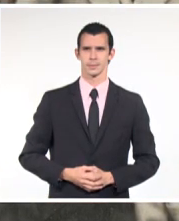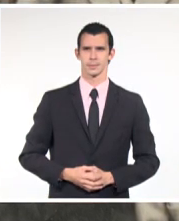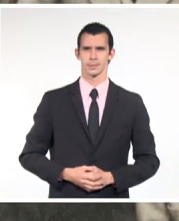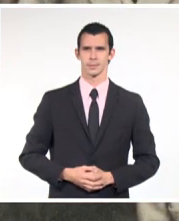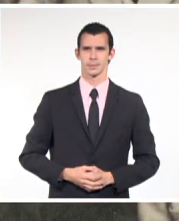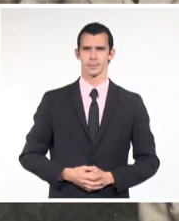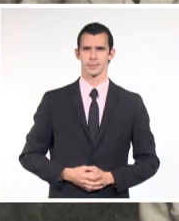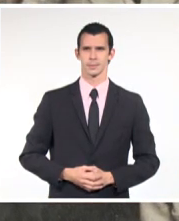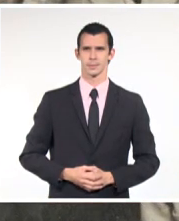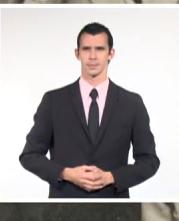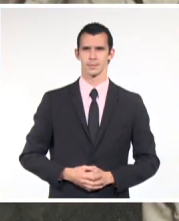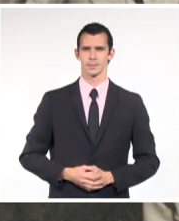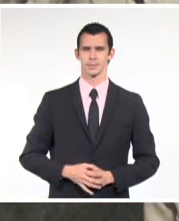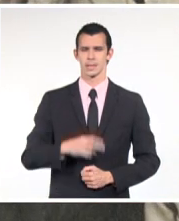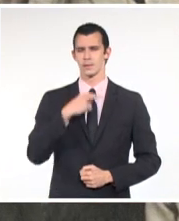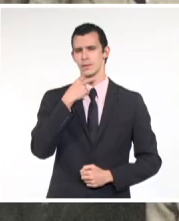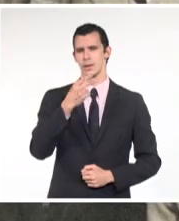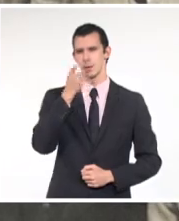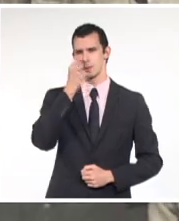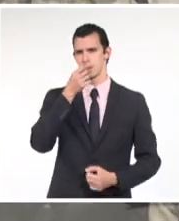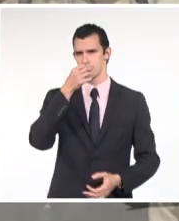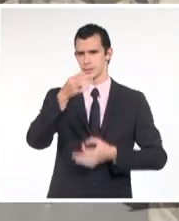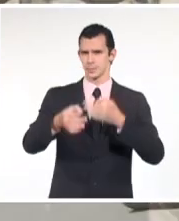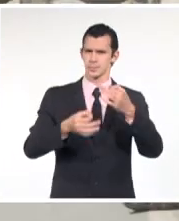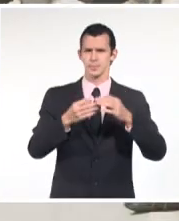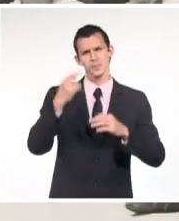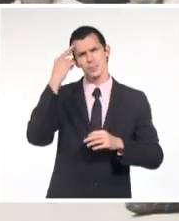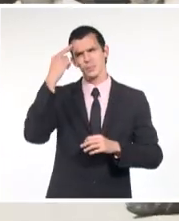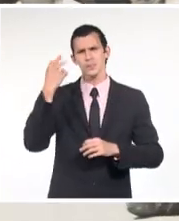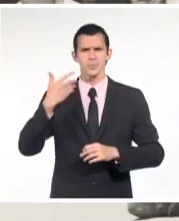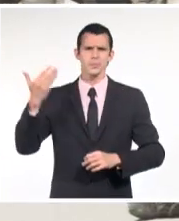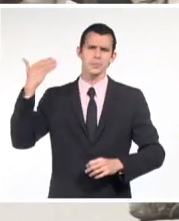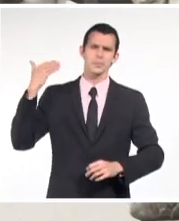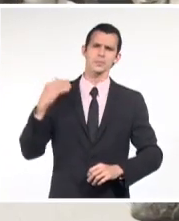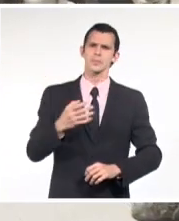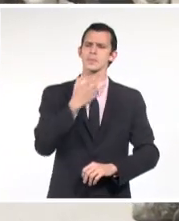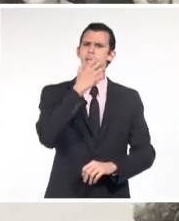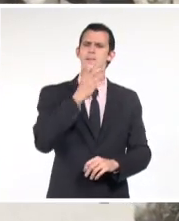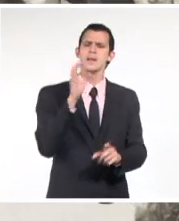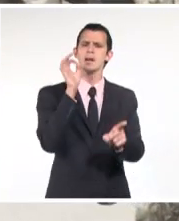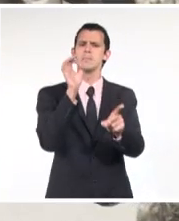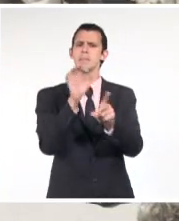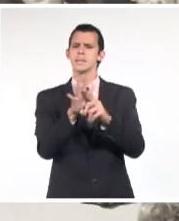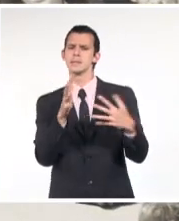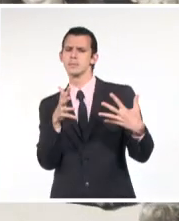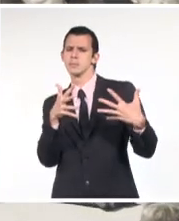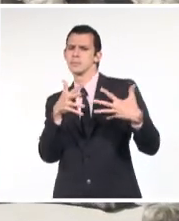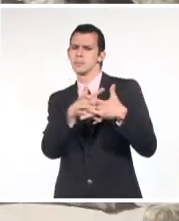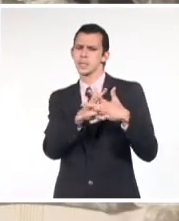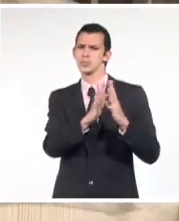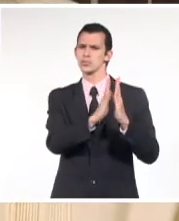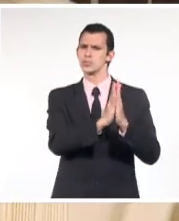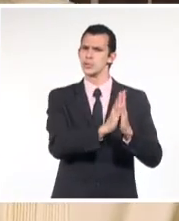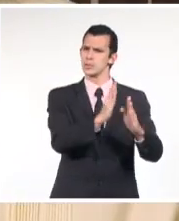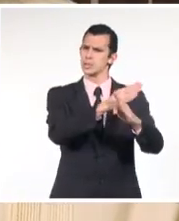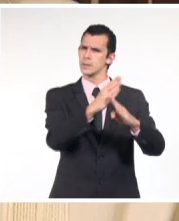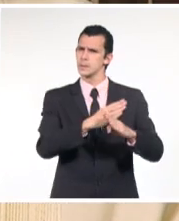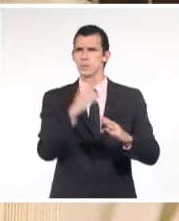Cuando Fidel empezó las relaciones con el sector religioso, debe haber sido en el año